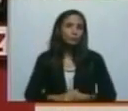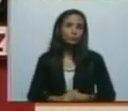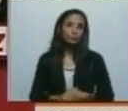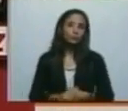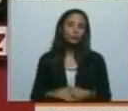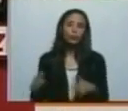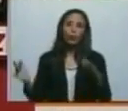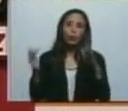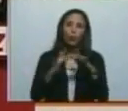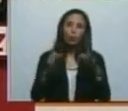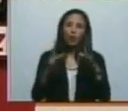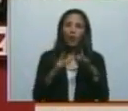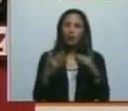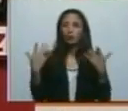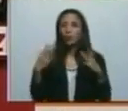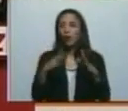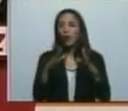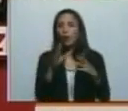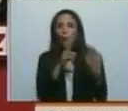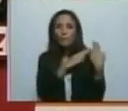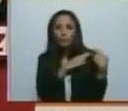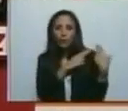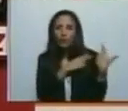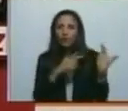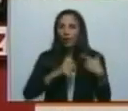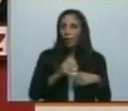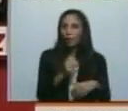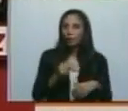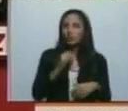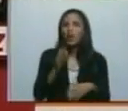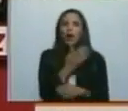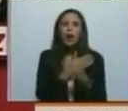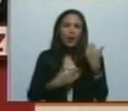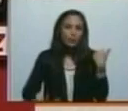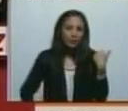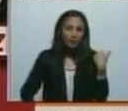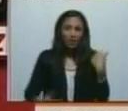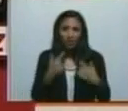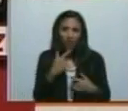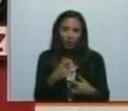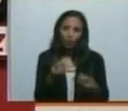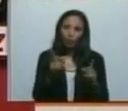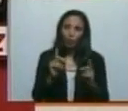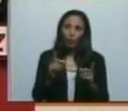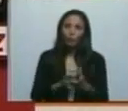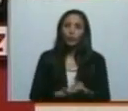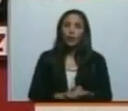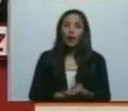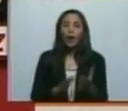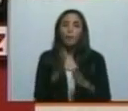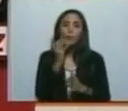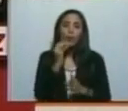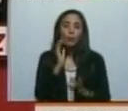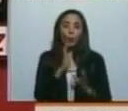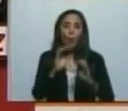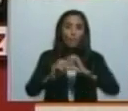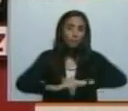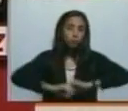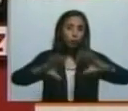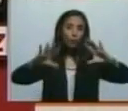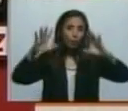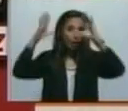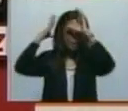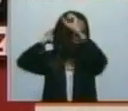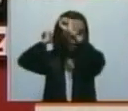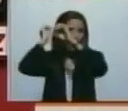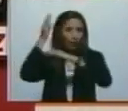Vínculos, y contactaron a unos oficiales, le iban a poner, yo sí lo voy a decir, el presidente no lo dijo, pero yo lo digo, le iban a poner una bomba a la embajada de Cuba. Era